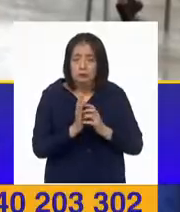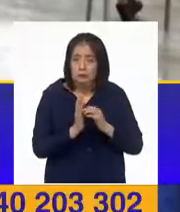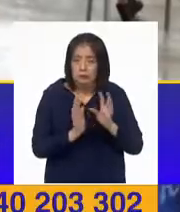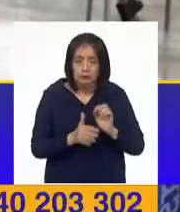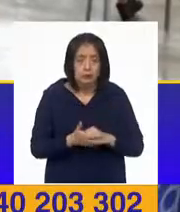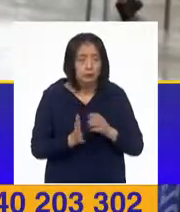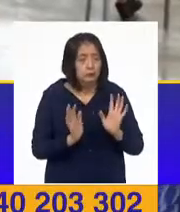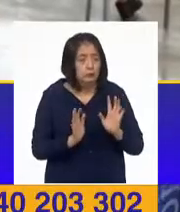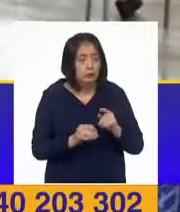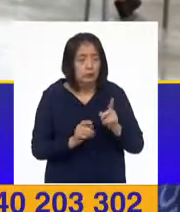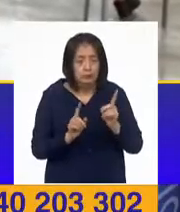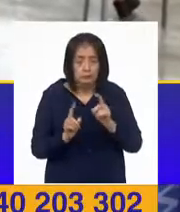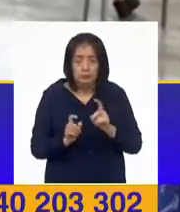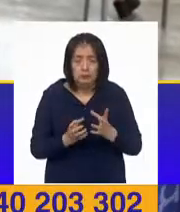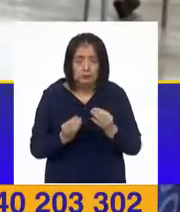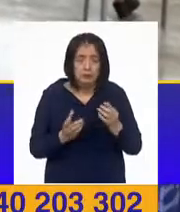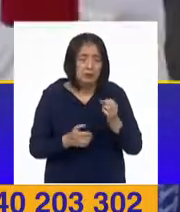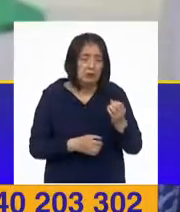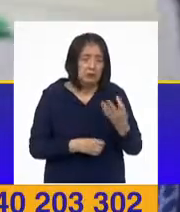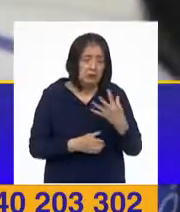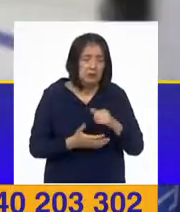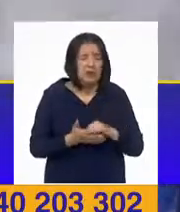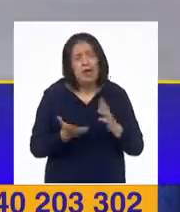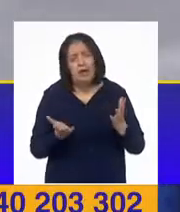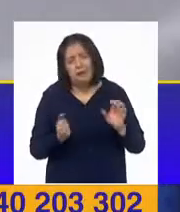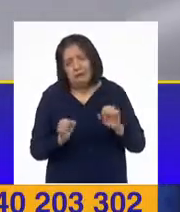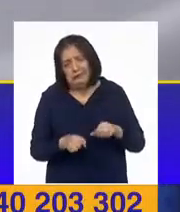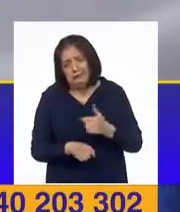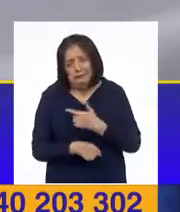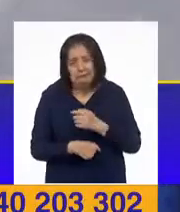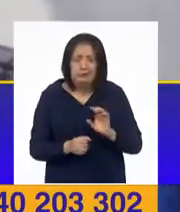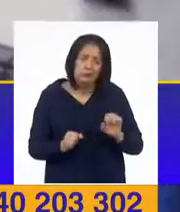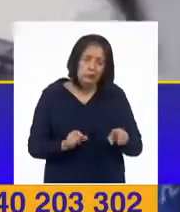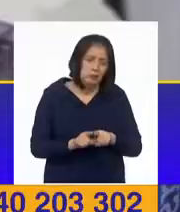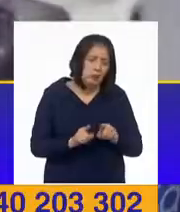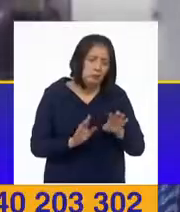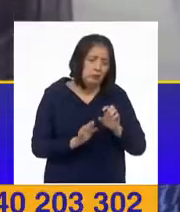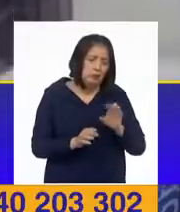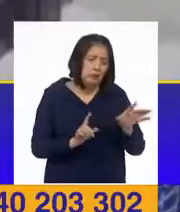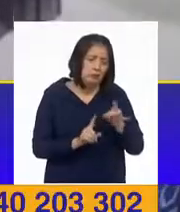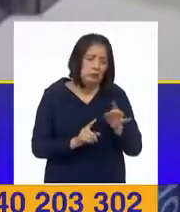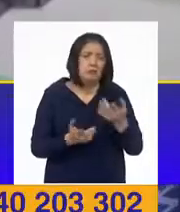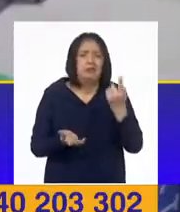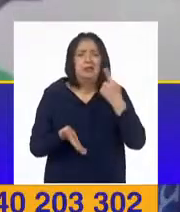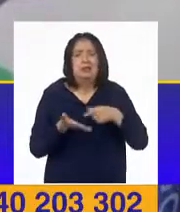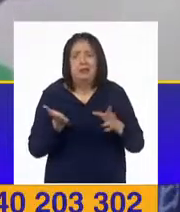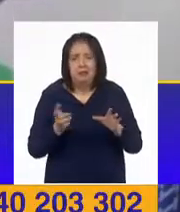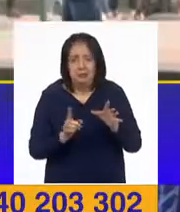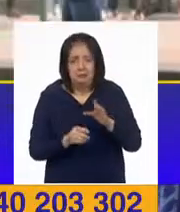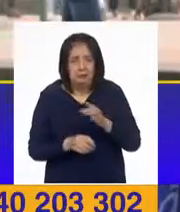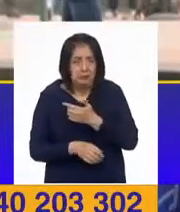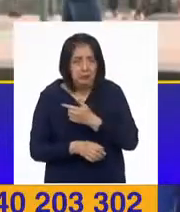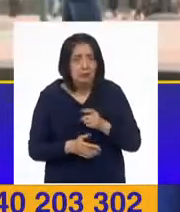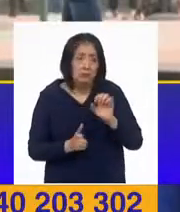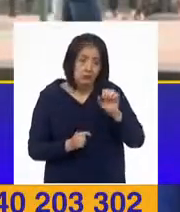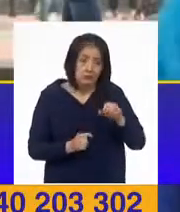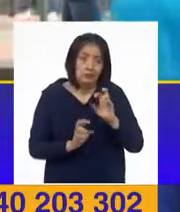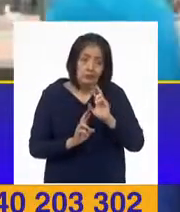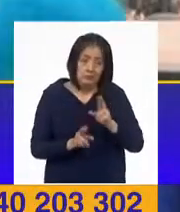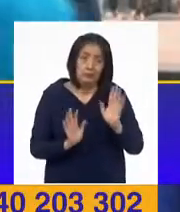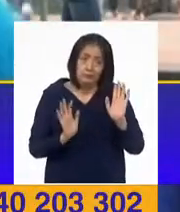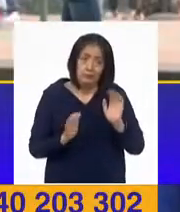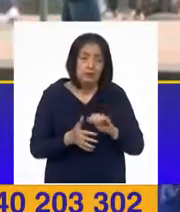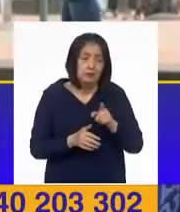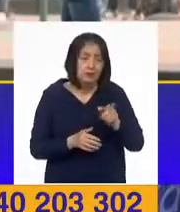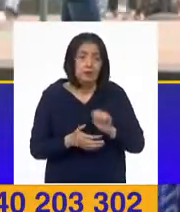Entonces ya, ante la pregunta de muchos que decían, pero si me vacunan, igual contagio, entonces ¿para qué me vacunan? Allí está la respuesta. Se va